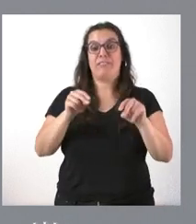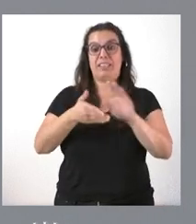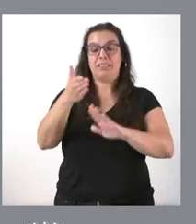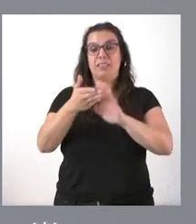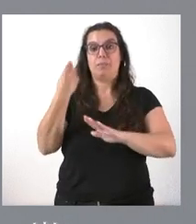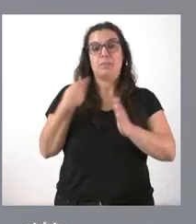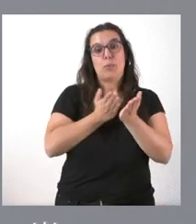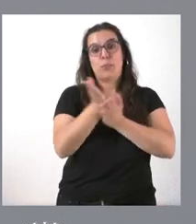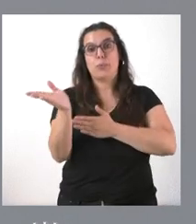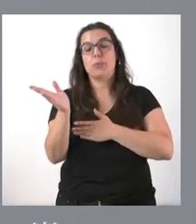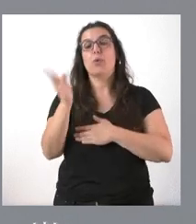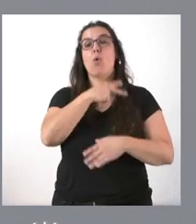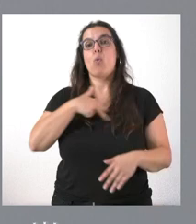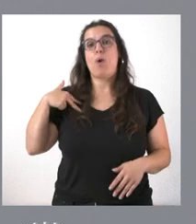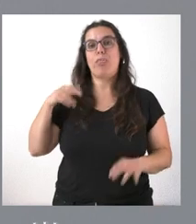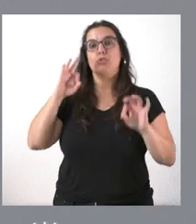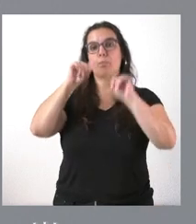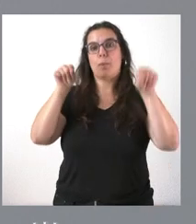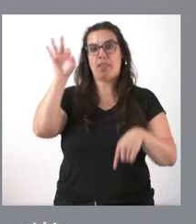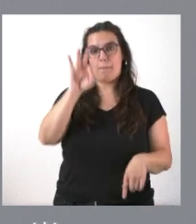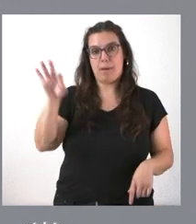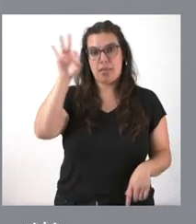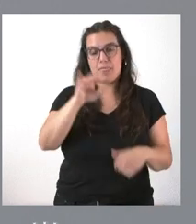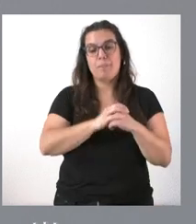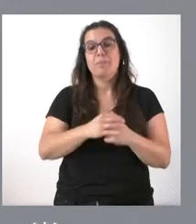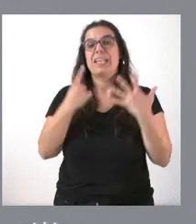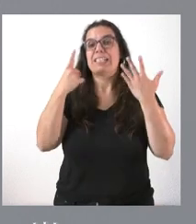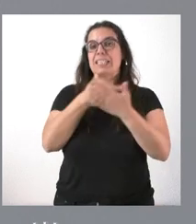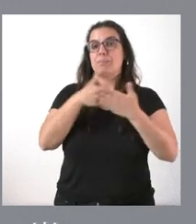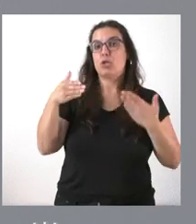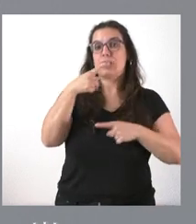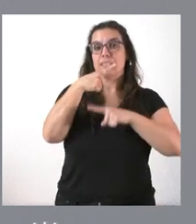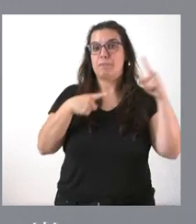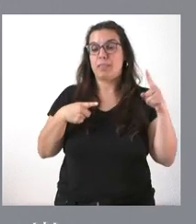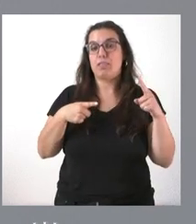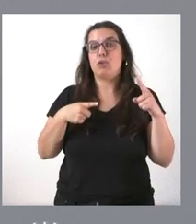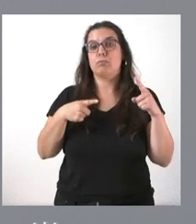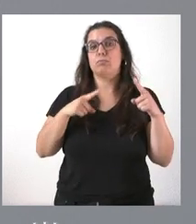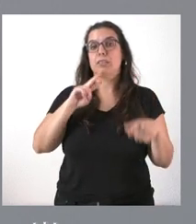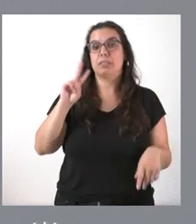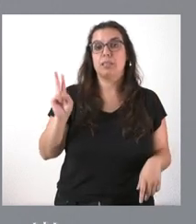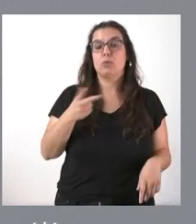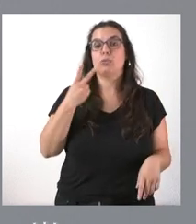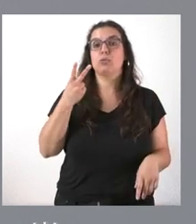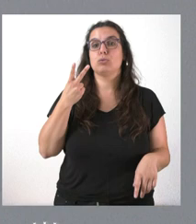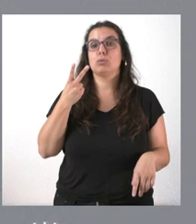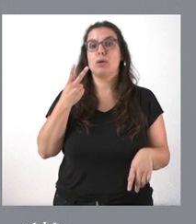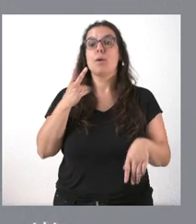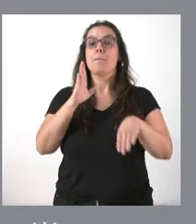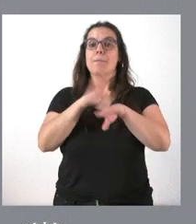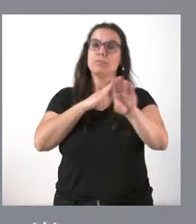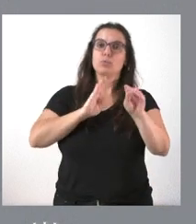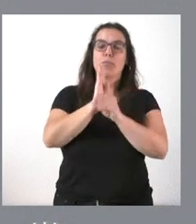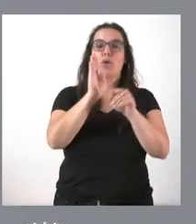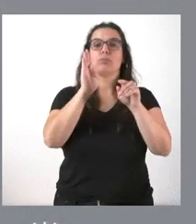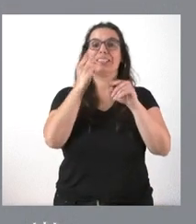en Palencia 6 millones y medio para subvenciones